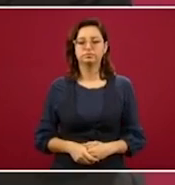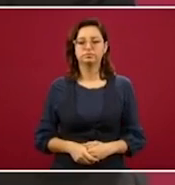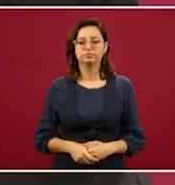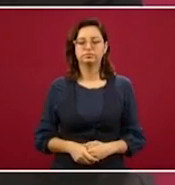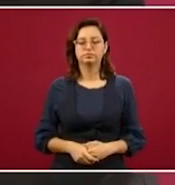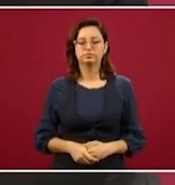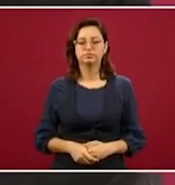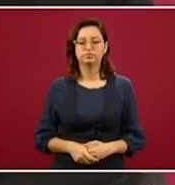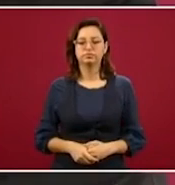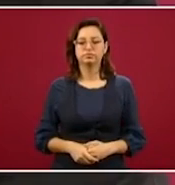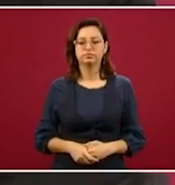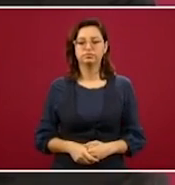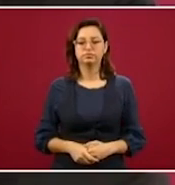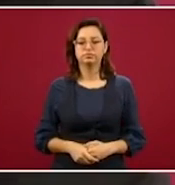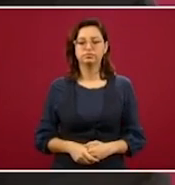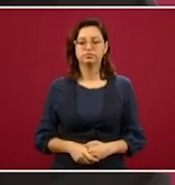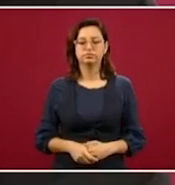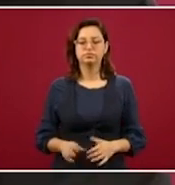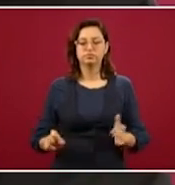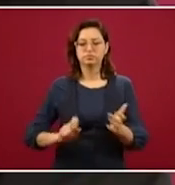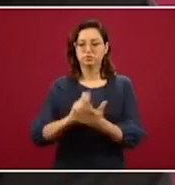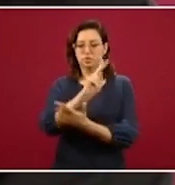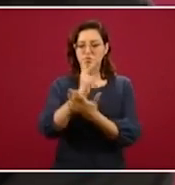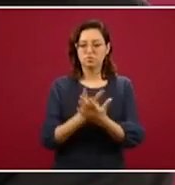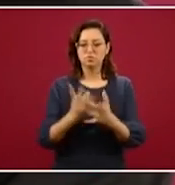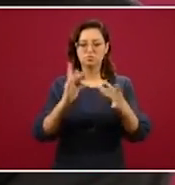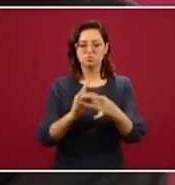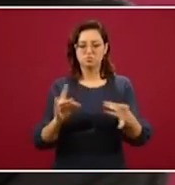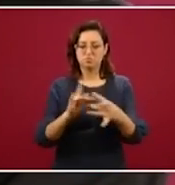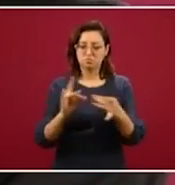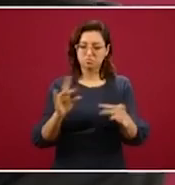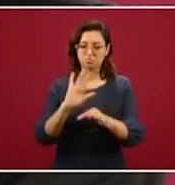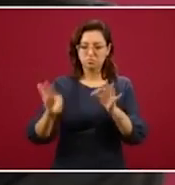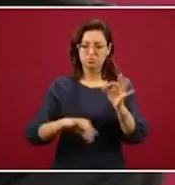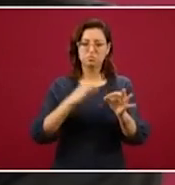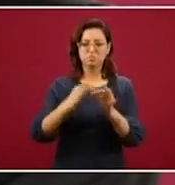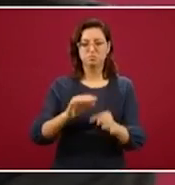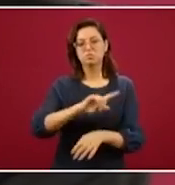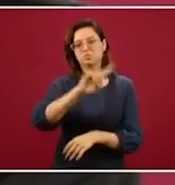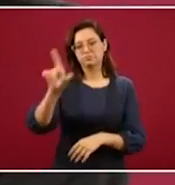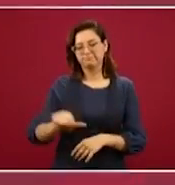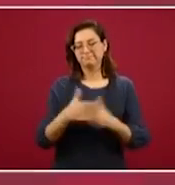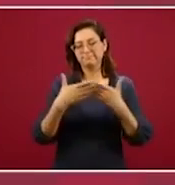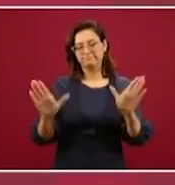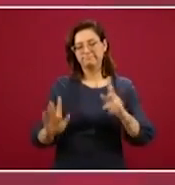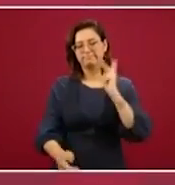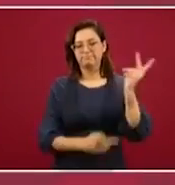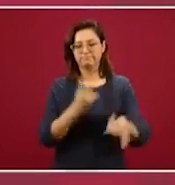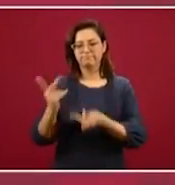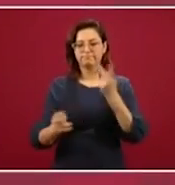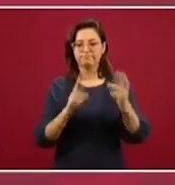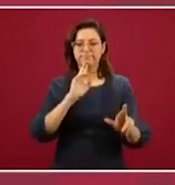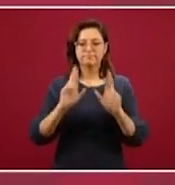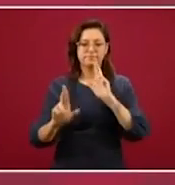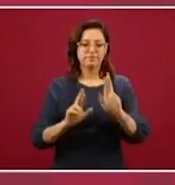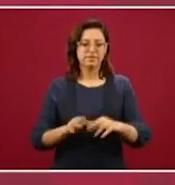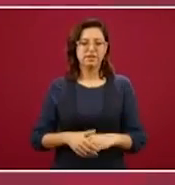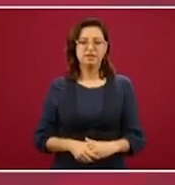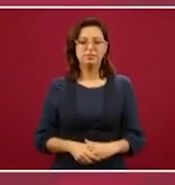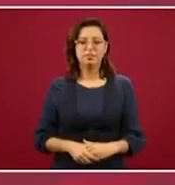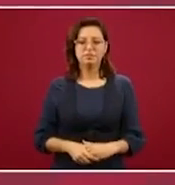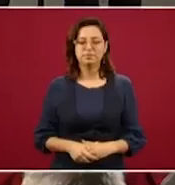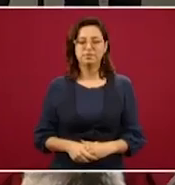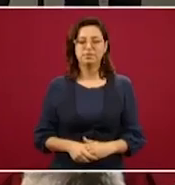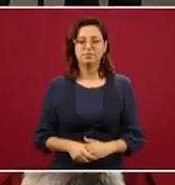este programa y luego abrimos para preguntas y respuestas, si les parece.